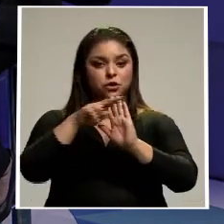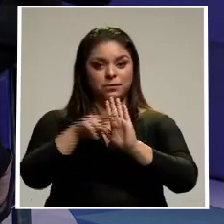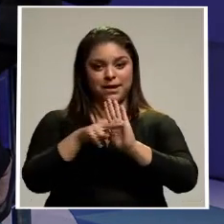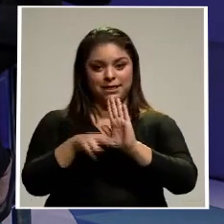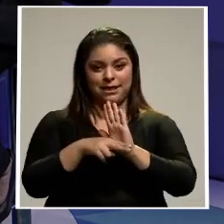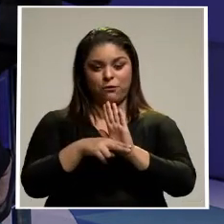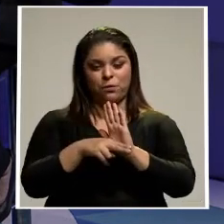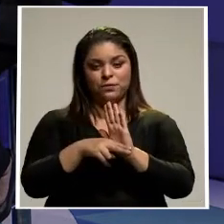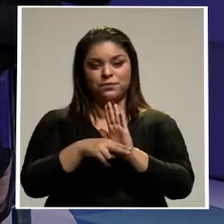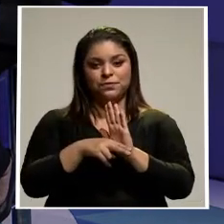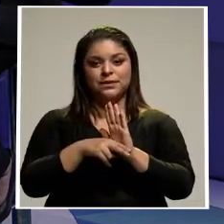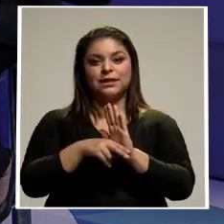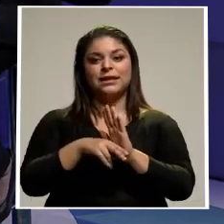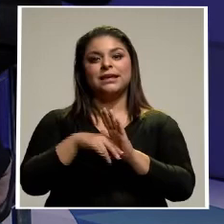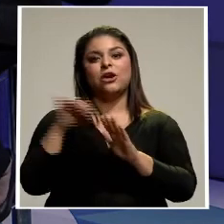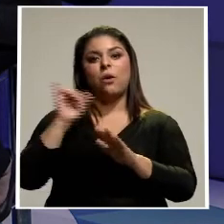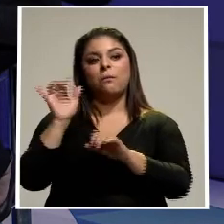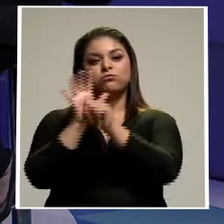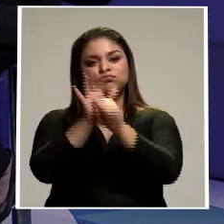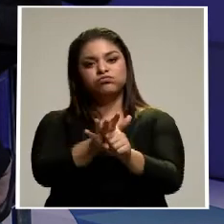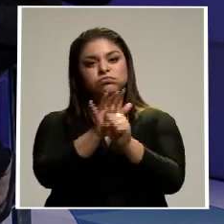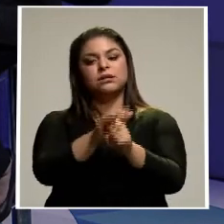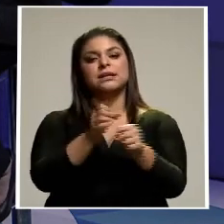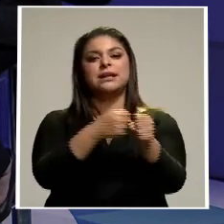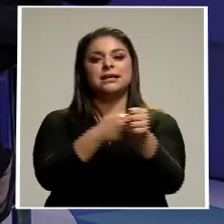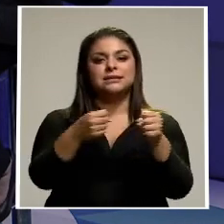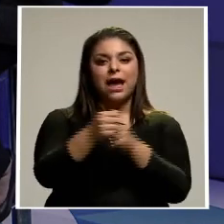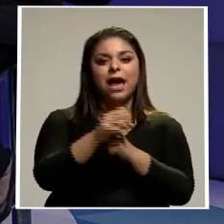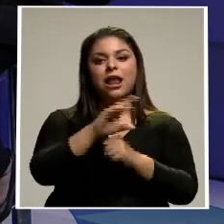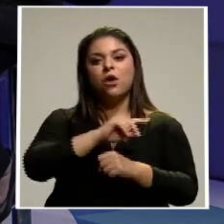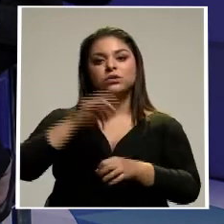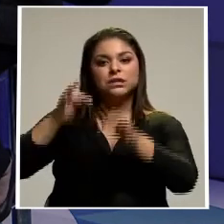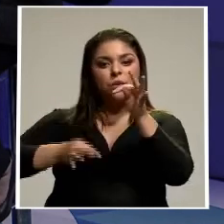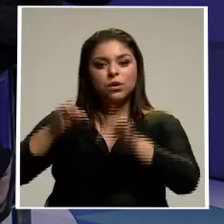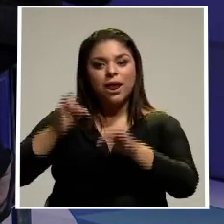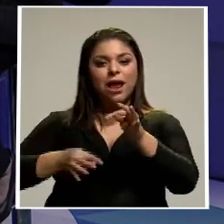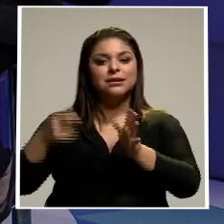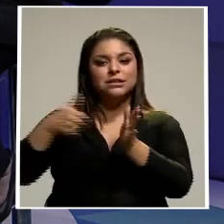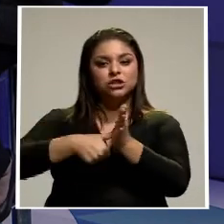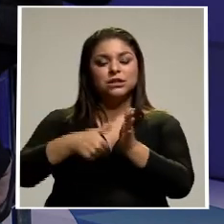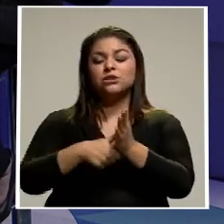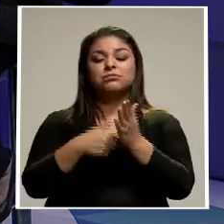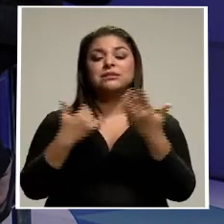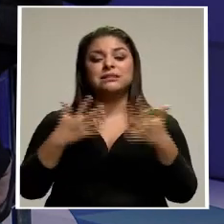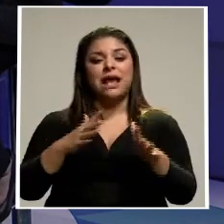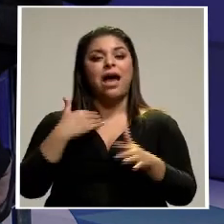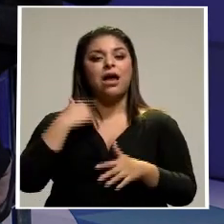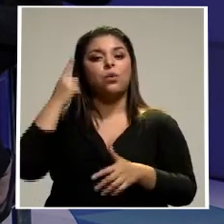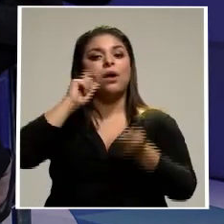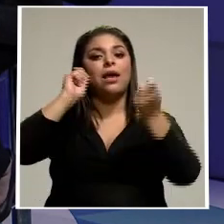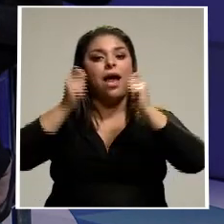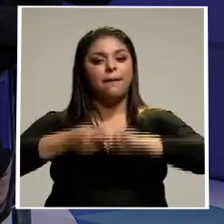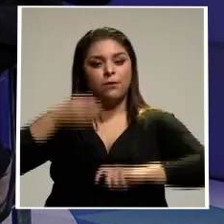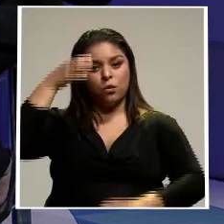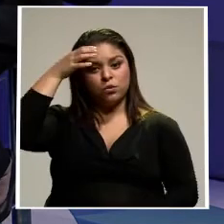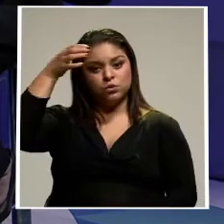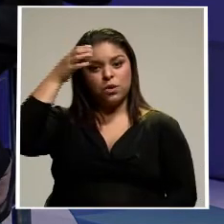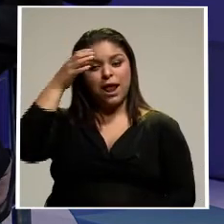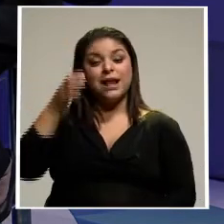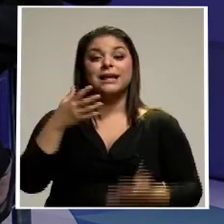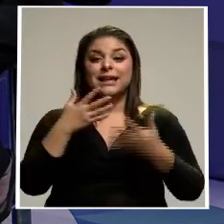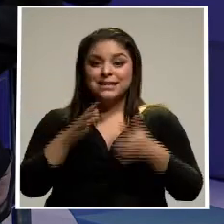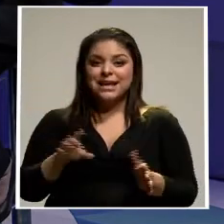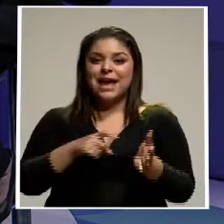de sentencias de la Sala o del Tribunal Supremo de Elecciones, sino que ya hay un cambio cultural. Hay un cambio cultural que así lo